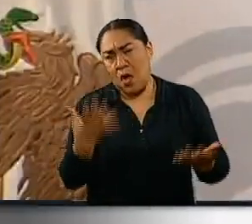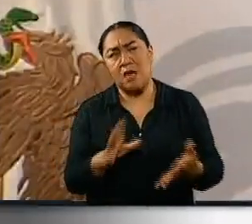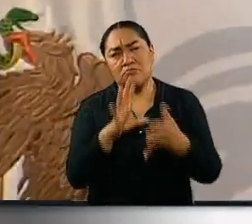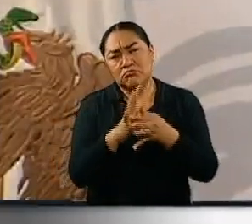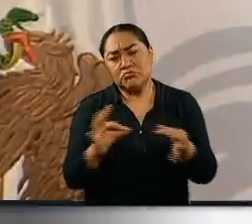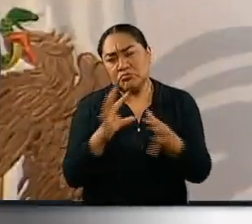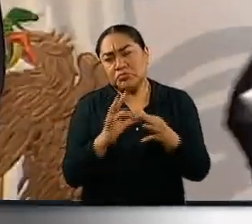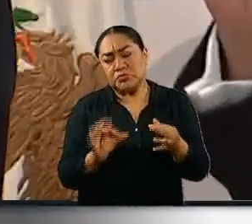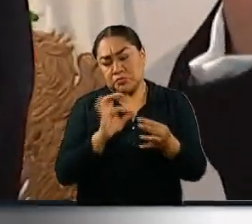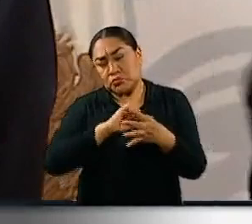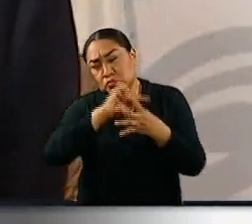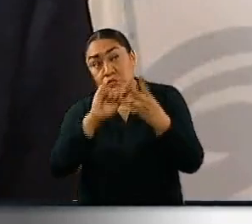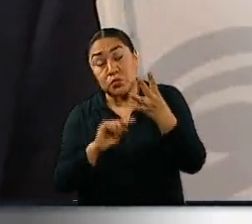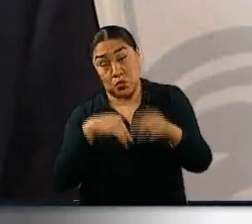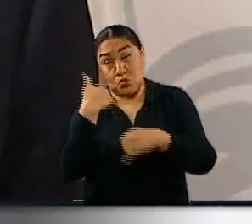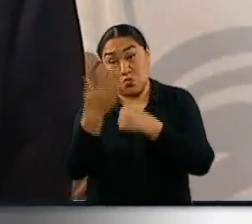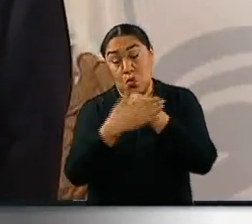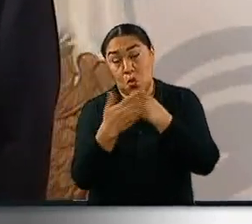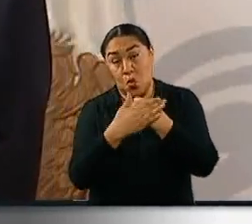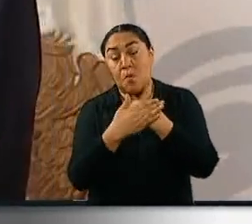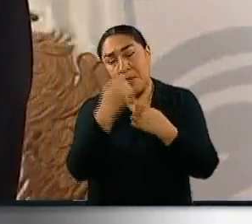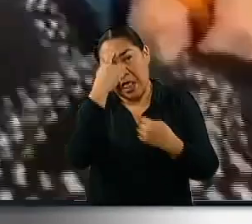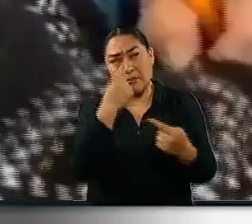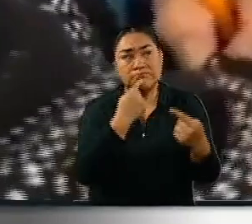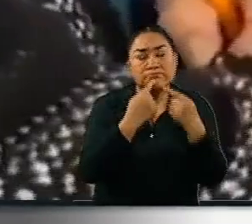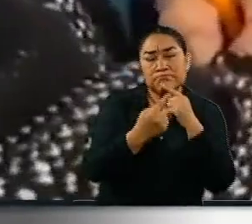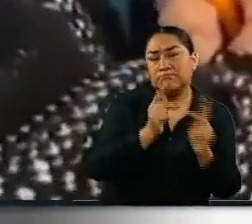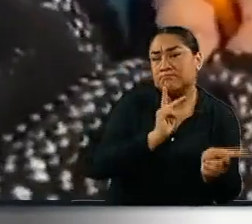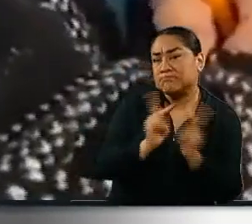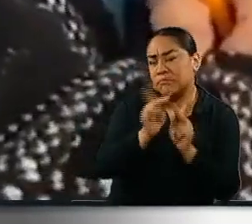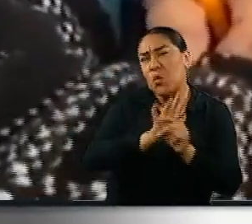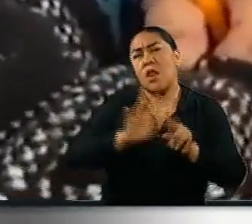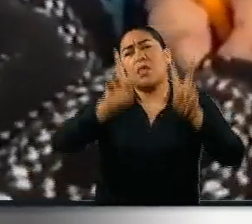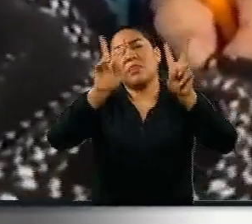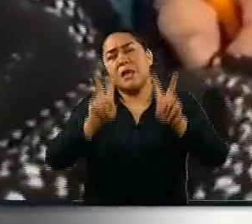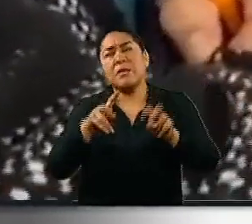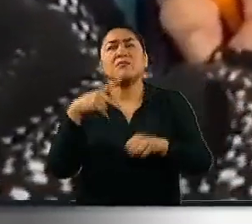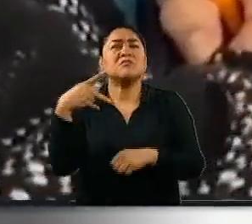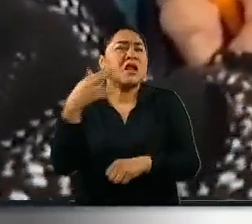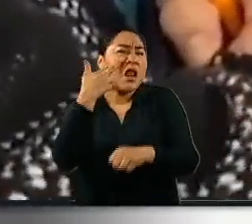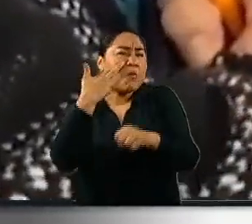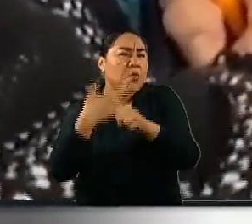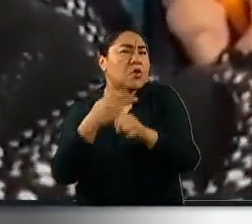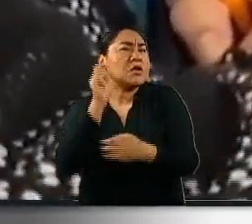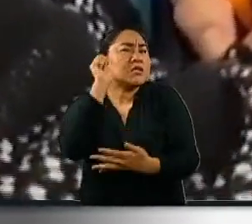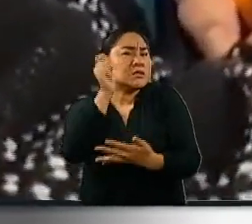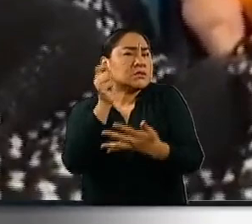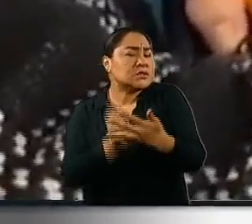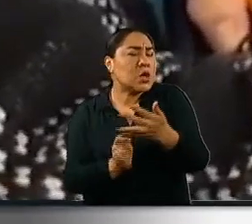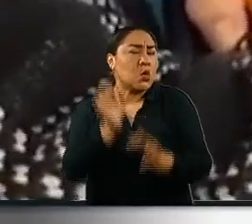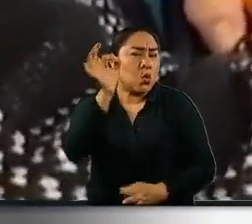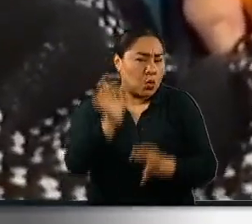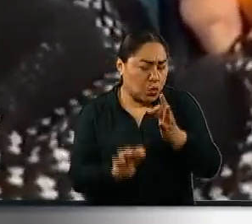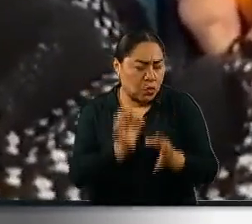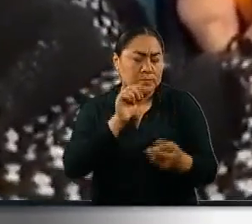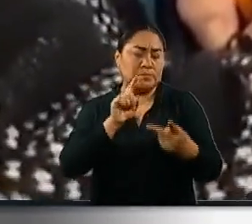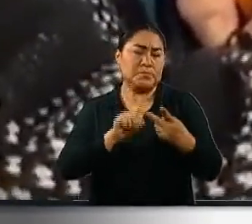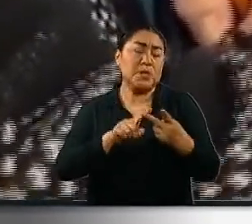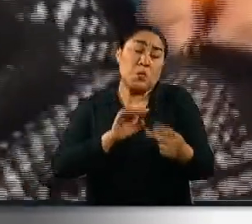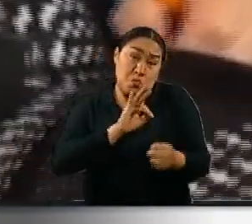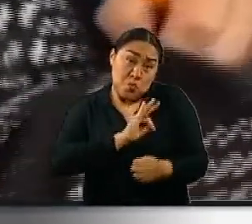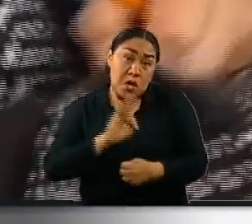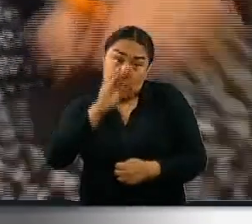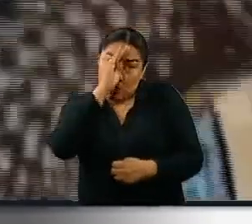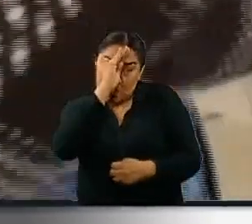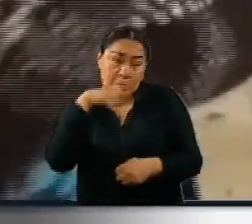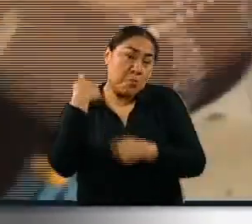desarrollo de estos cuatro conversatorios, en los que se debatirán temas que van desde las facultades del Poder Judicial hasta los retos para realizar una consulta